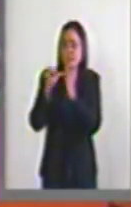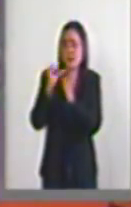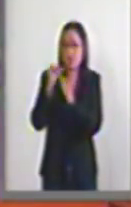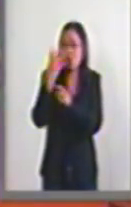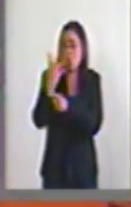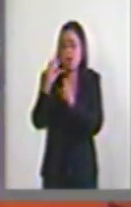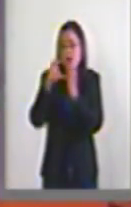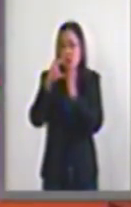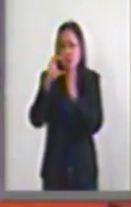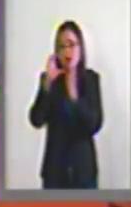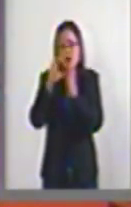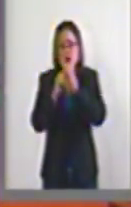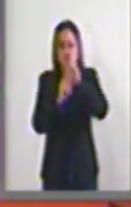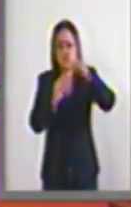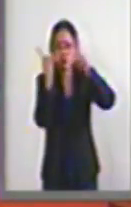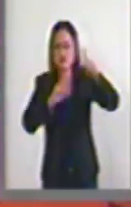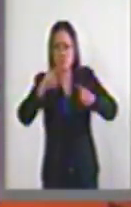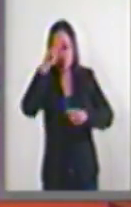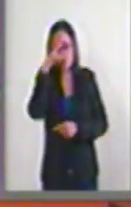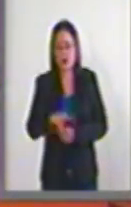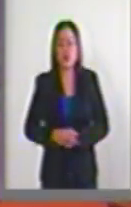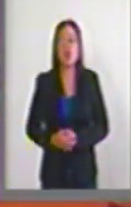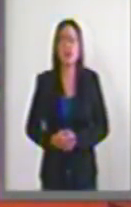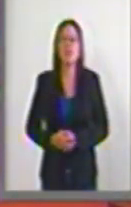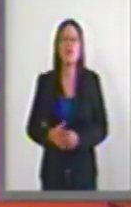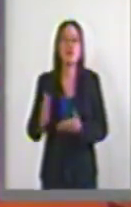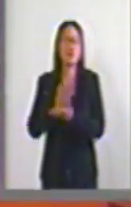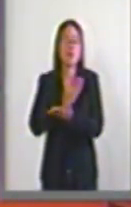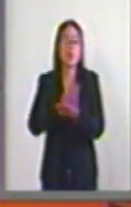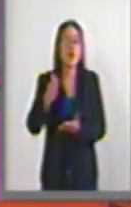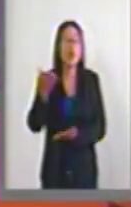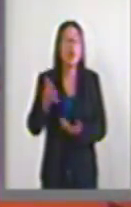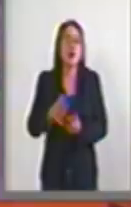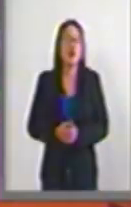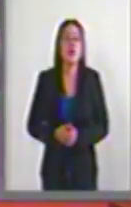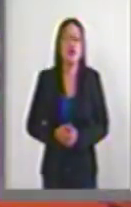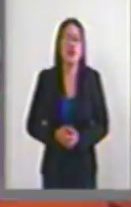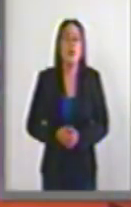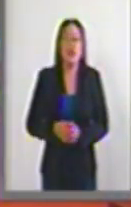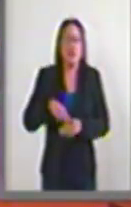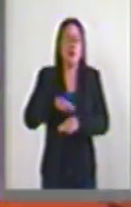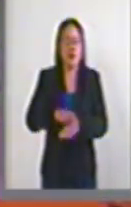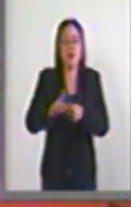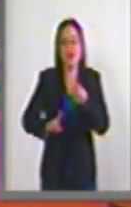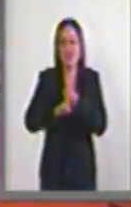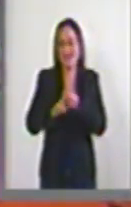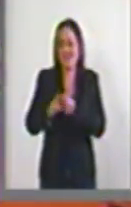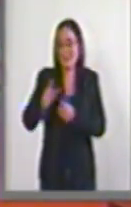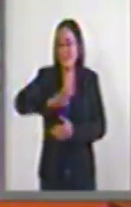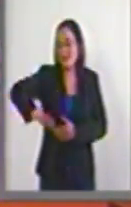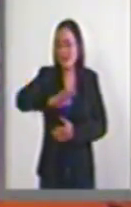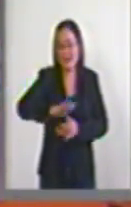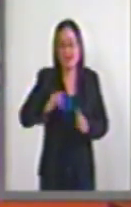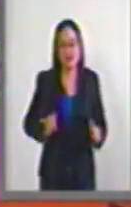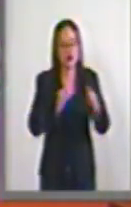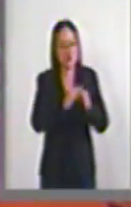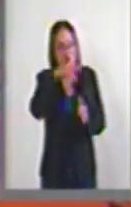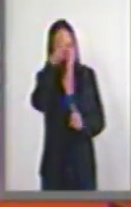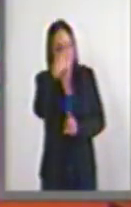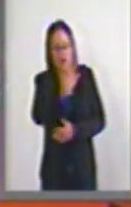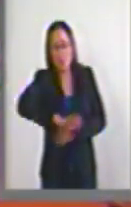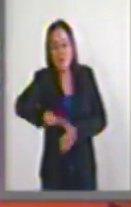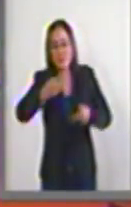Constitución Política de los Estados Unidos Mexicanos. Además, debido a la crisis y falta de credibilidad de las instituciones en